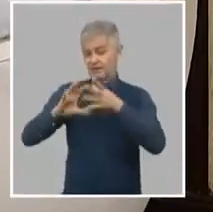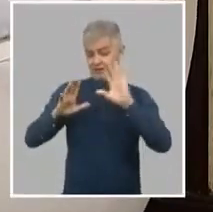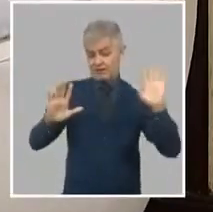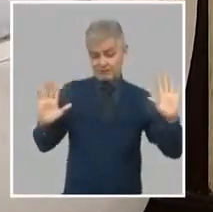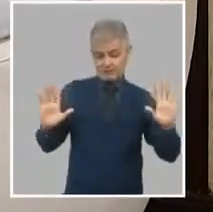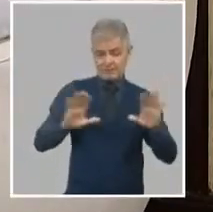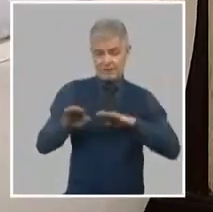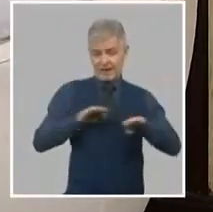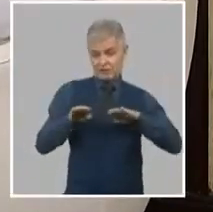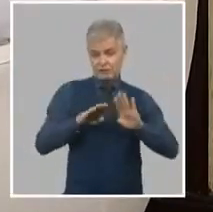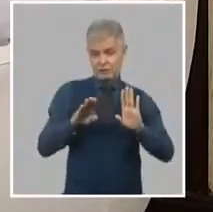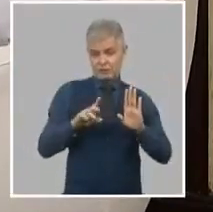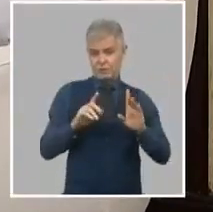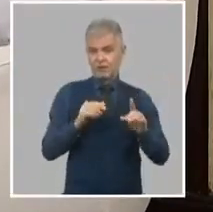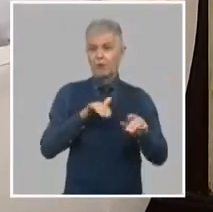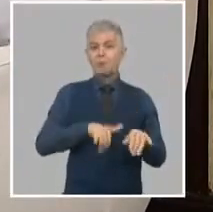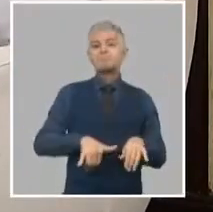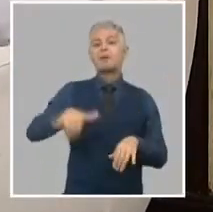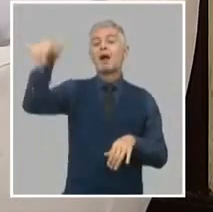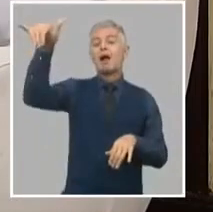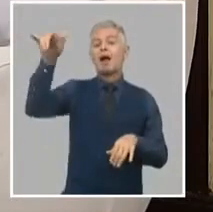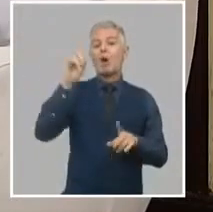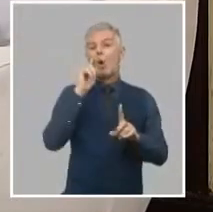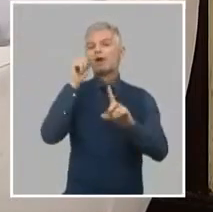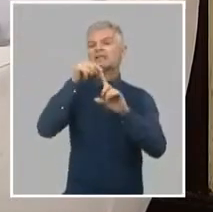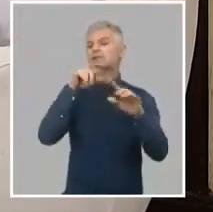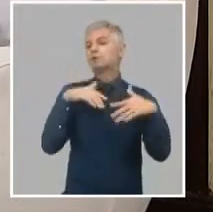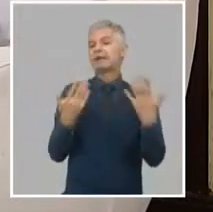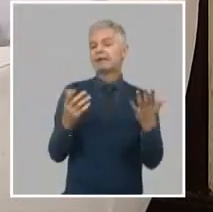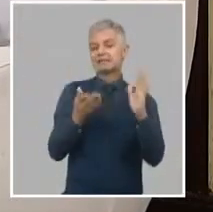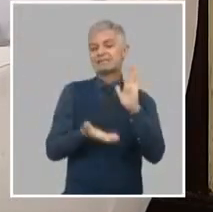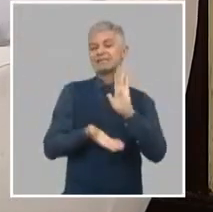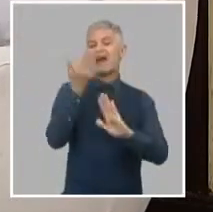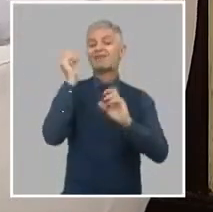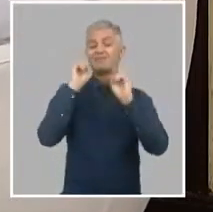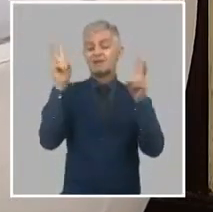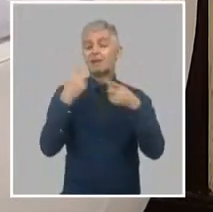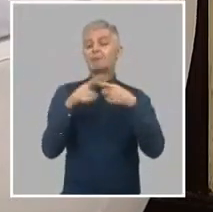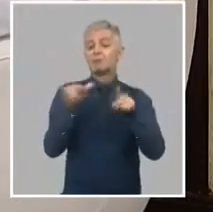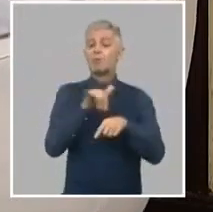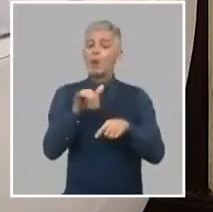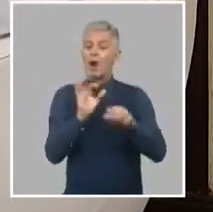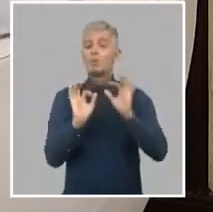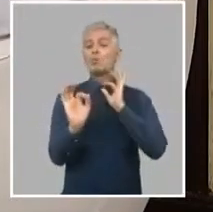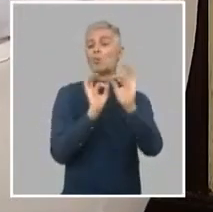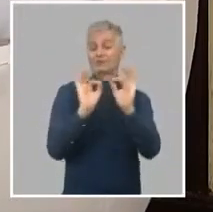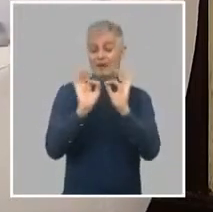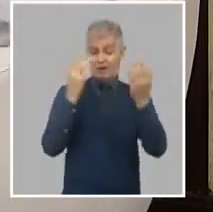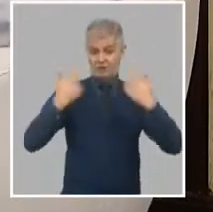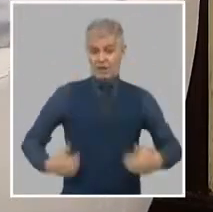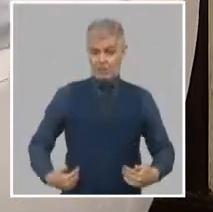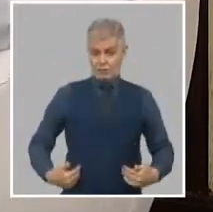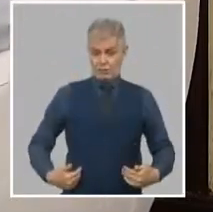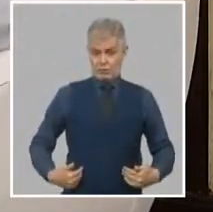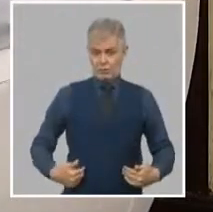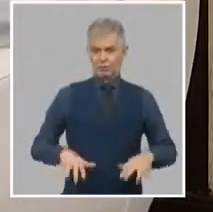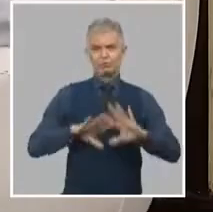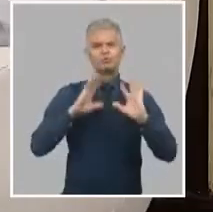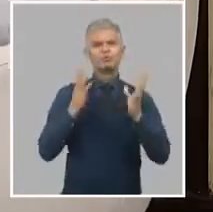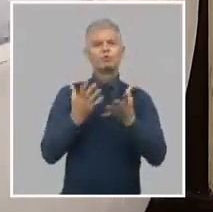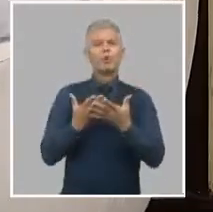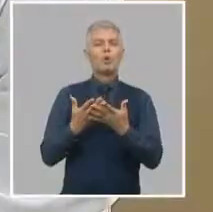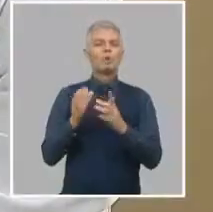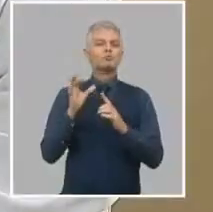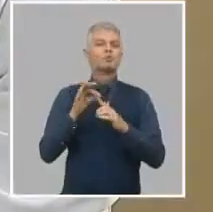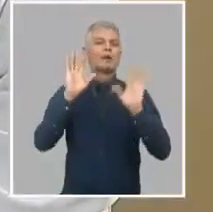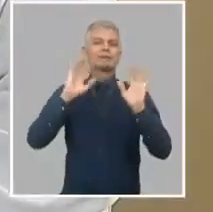objetivo de salvar vidas, pero a la vez de cuidarse, y afortunadamente todos viraron sin haberse infectado en medio